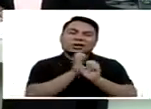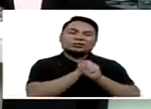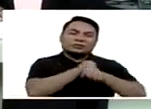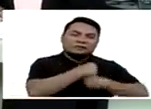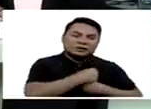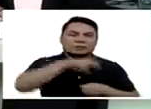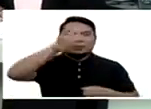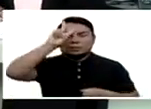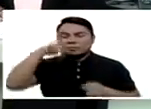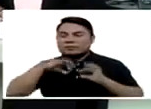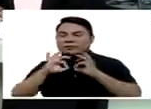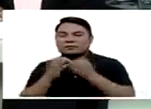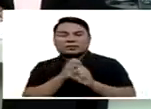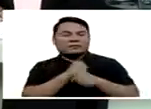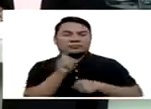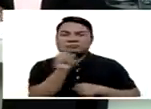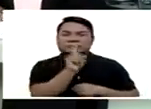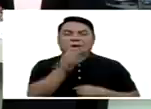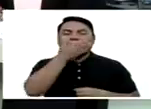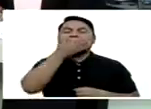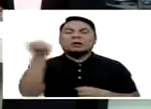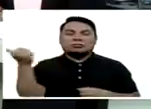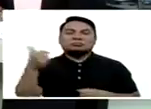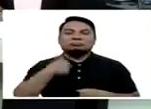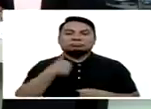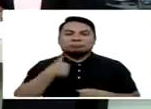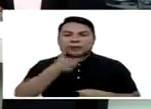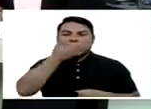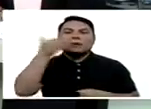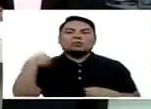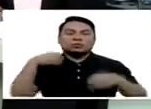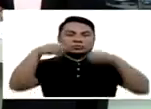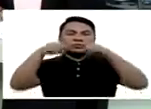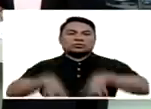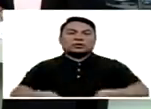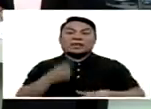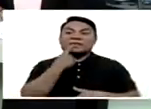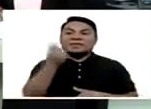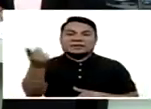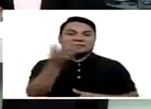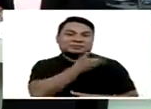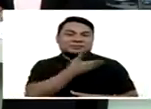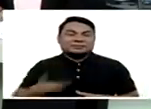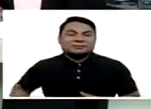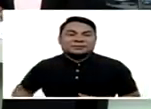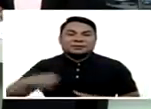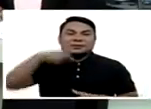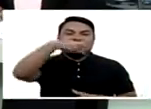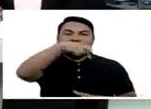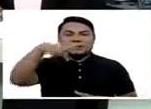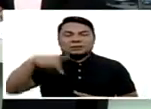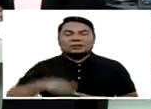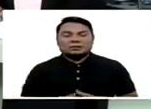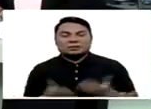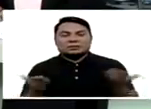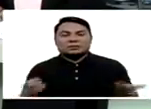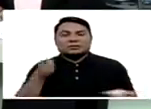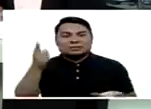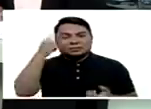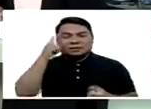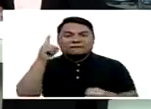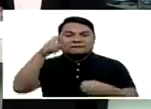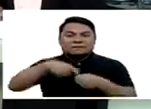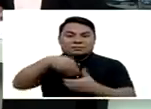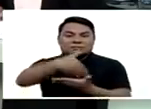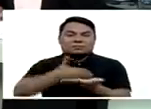para el país es que yo renuncie, dentro de otras frases que forman parte de un documento, de una carta que dice ha